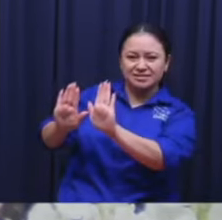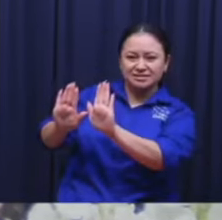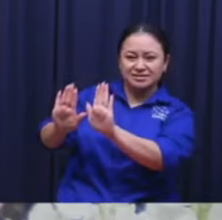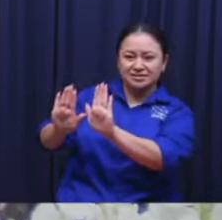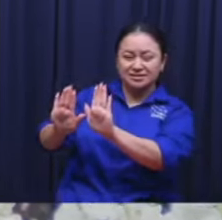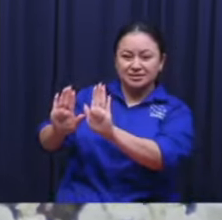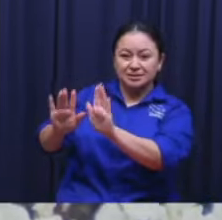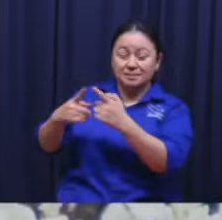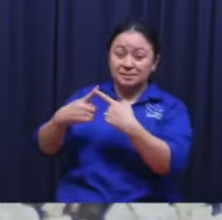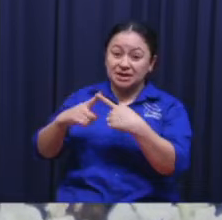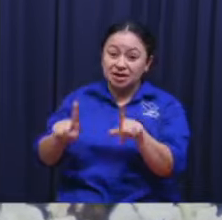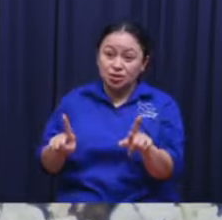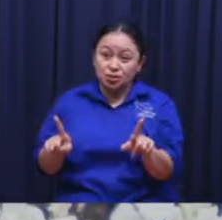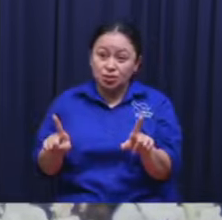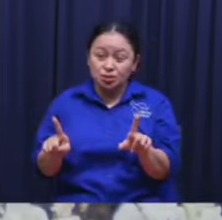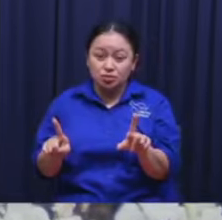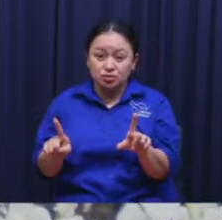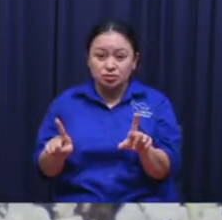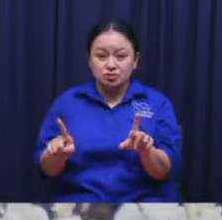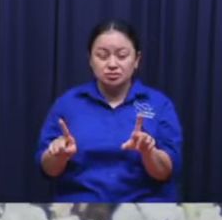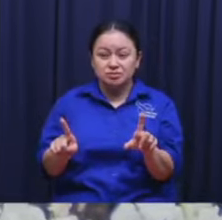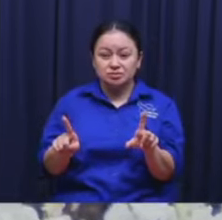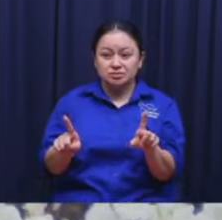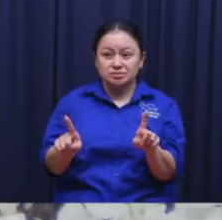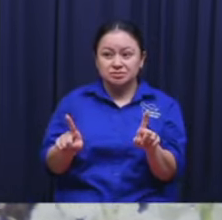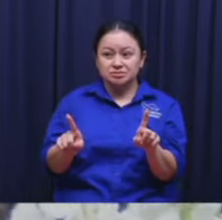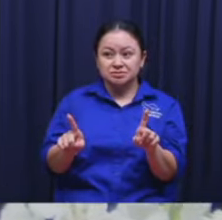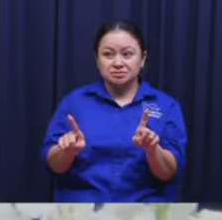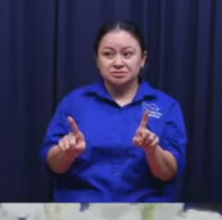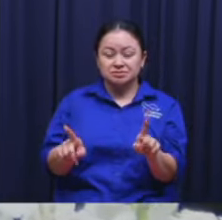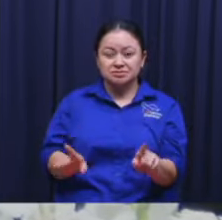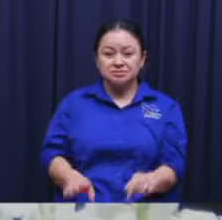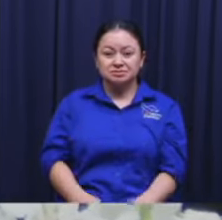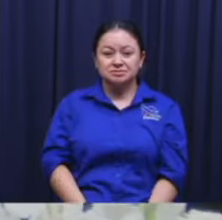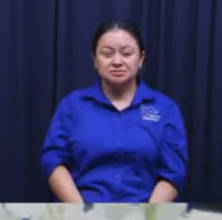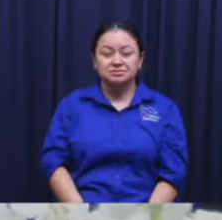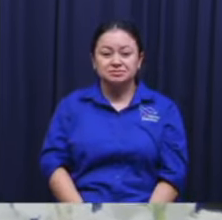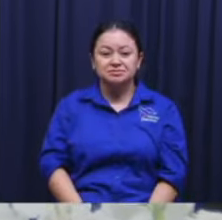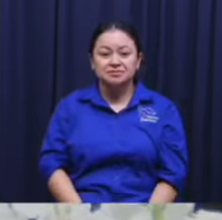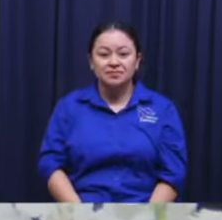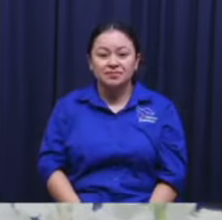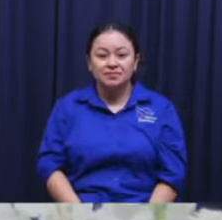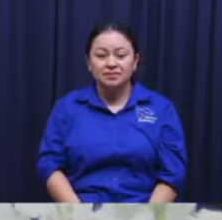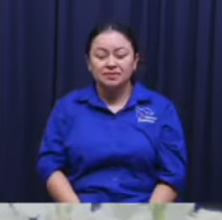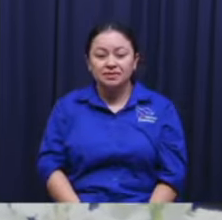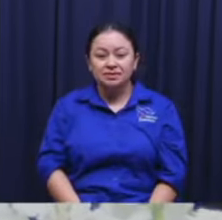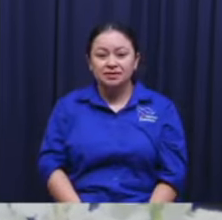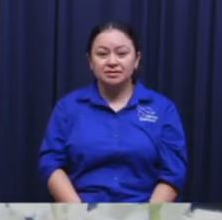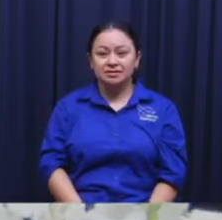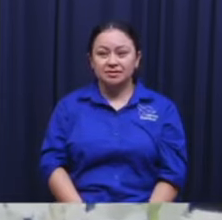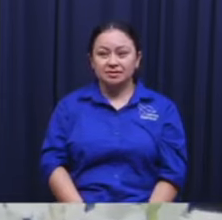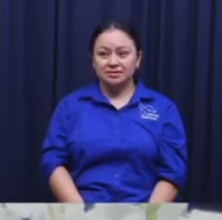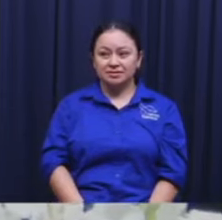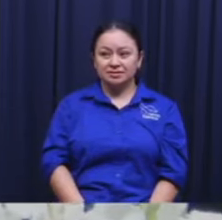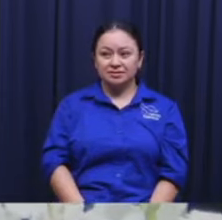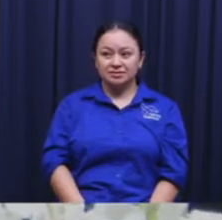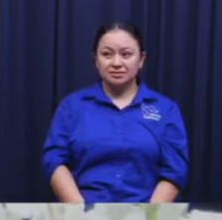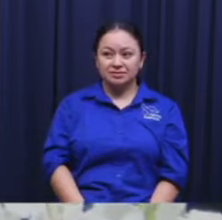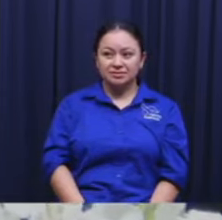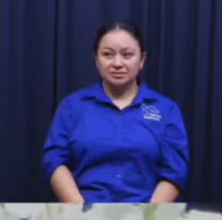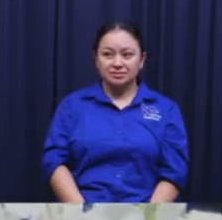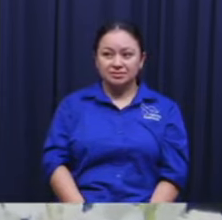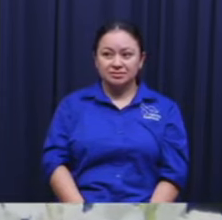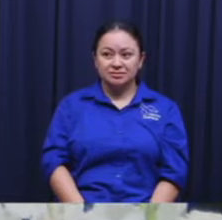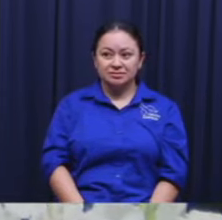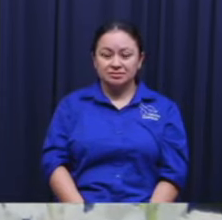puede resistir. Y otra vez volvemos al orden de los factores que alteran los productos. Estas cosas